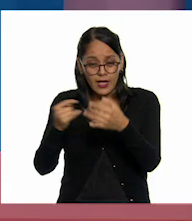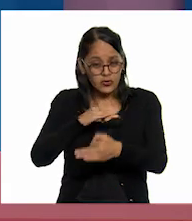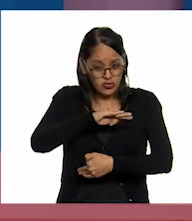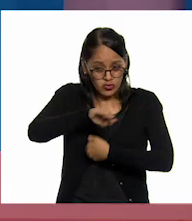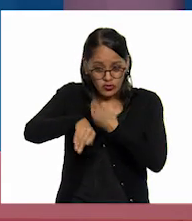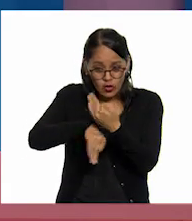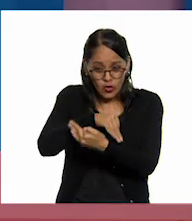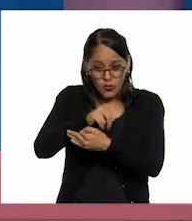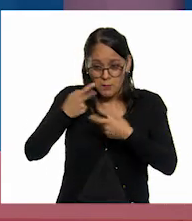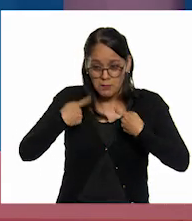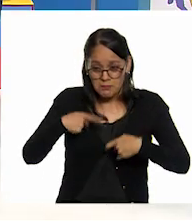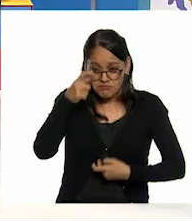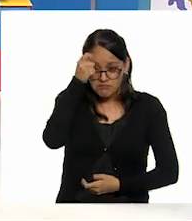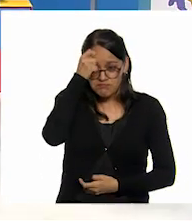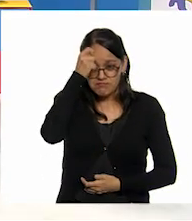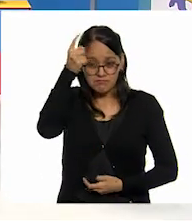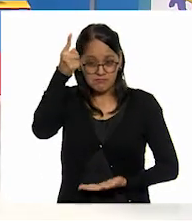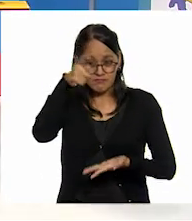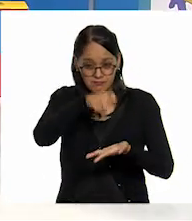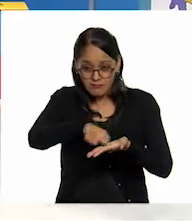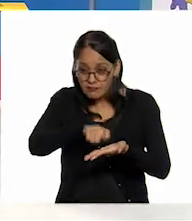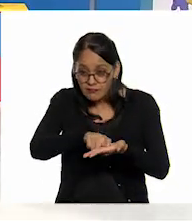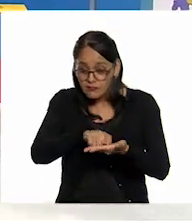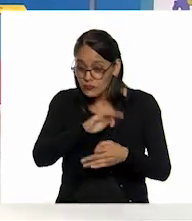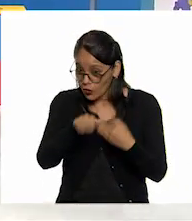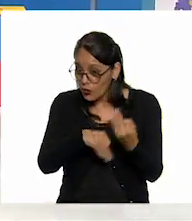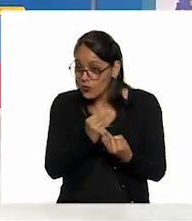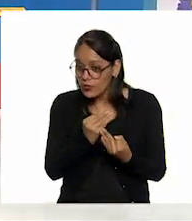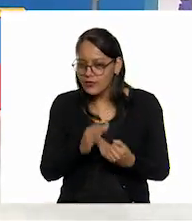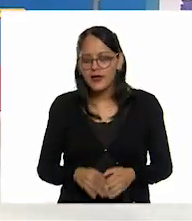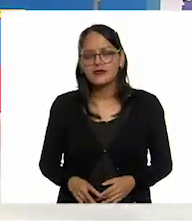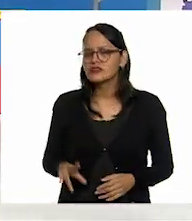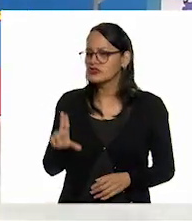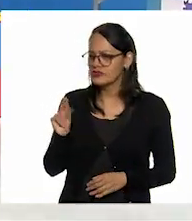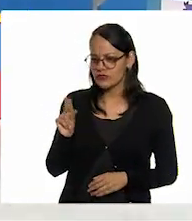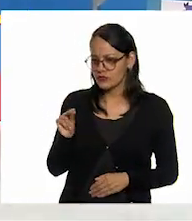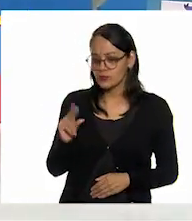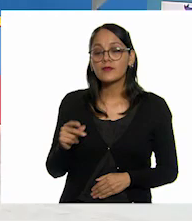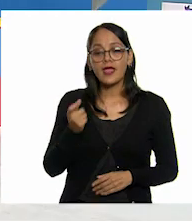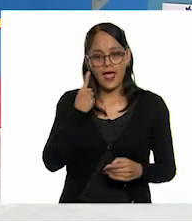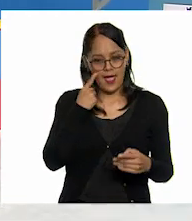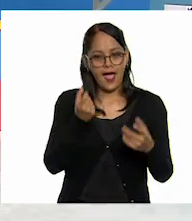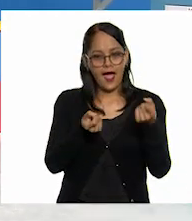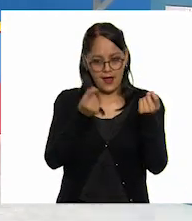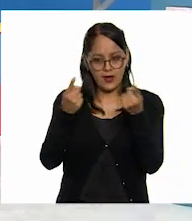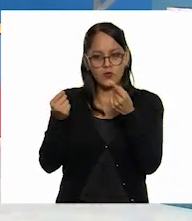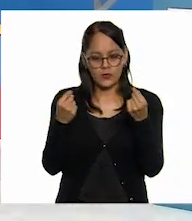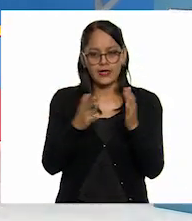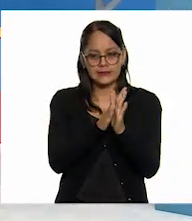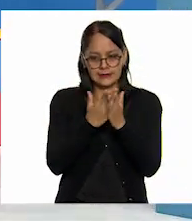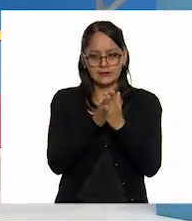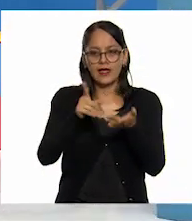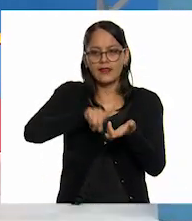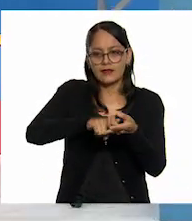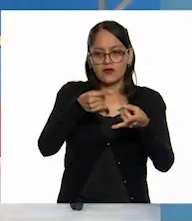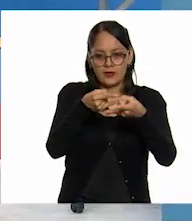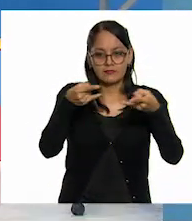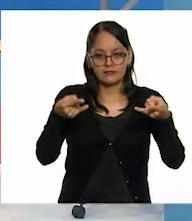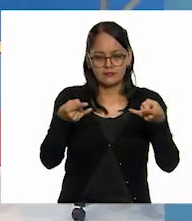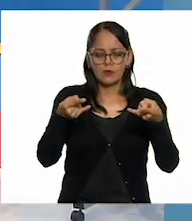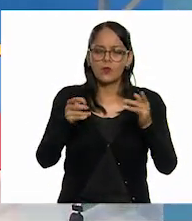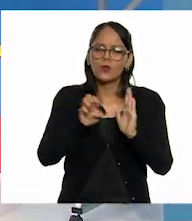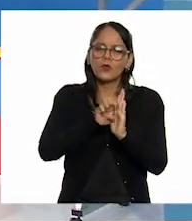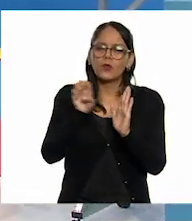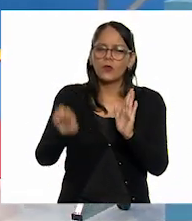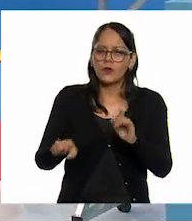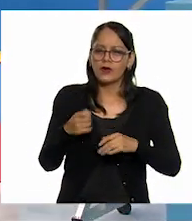es inventado? Yo no lo diría de esa manera, Raulito. Hay novelas históricas, por ejemplo, y esto quiere